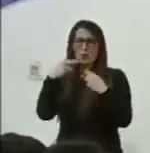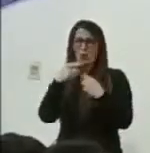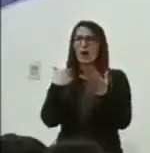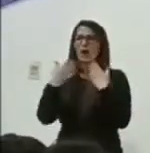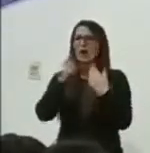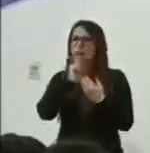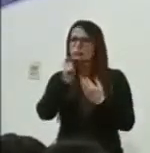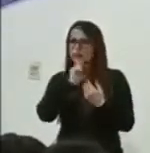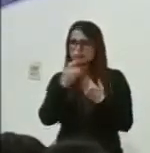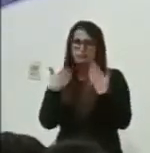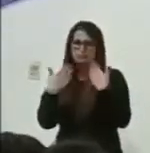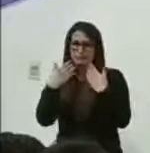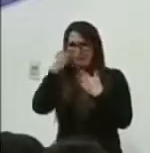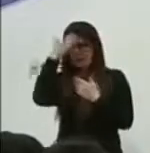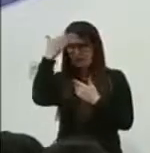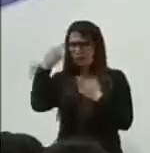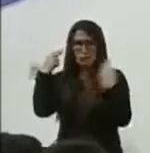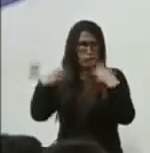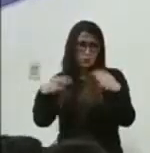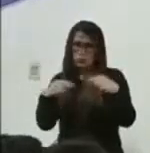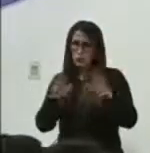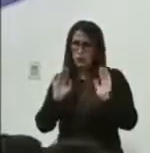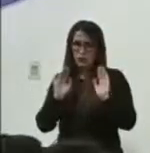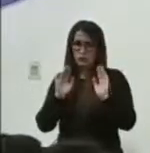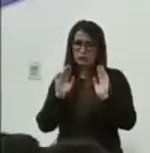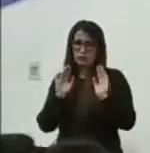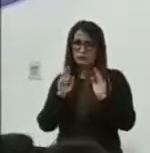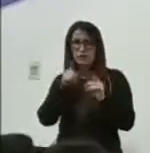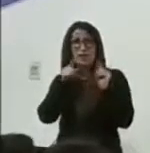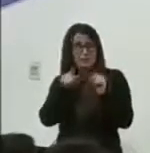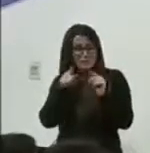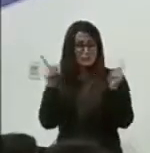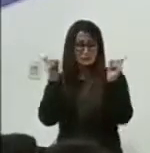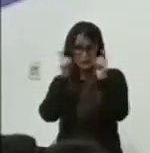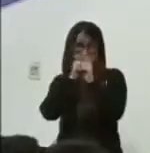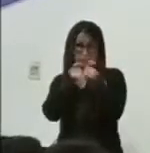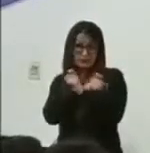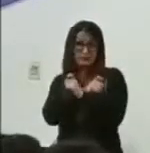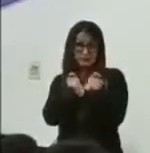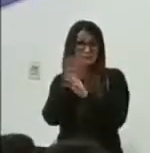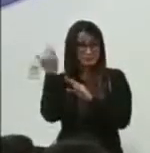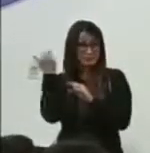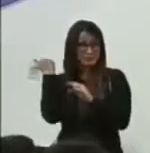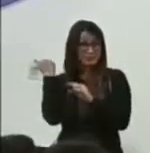pero esas fueron elecciones difíciles, muy difíciles.